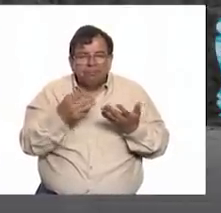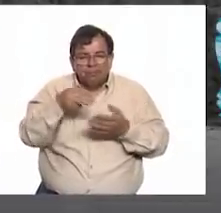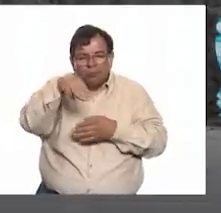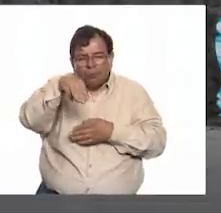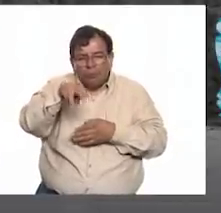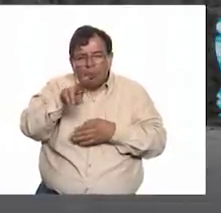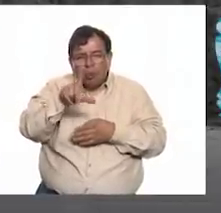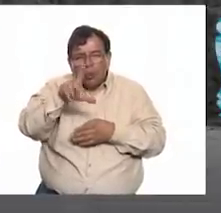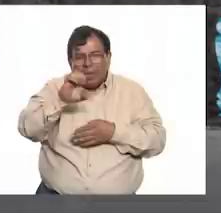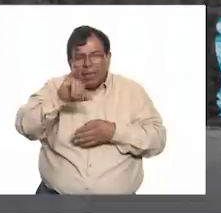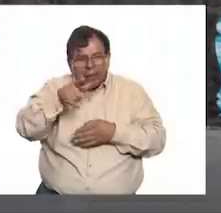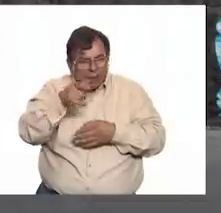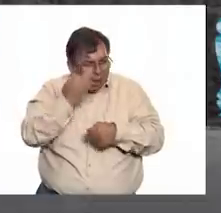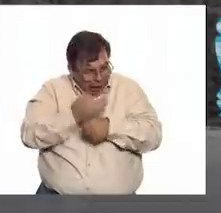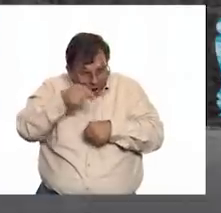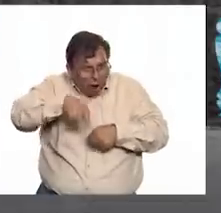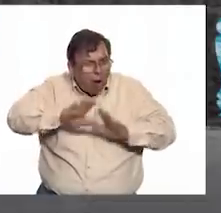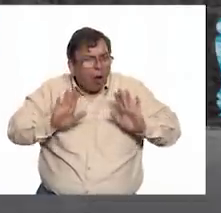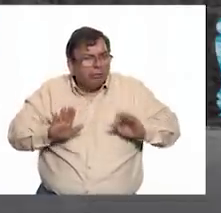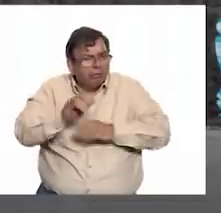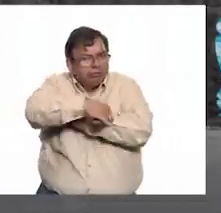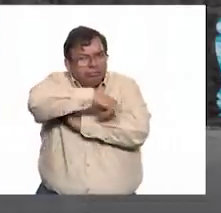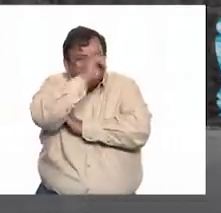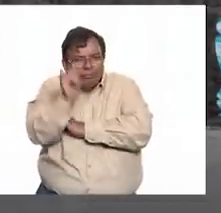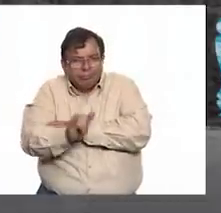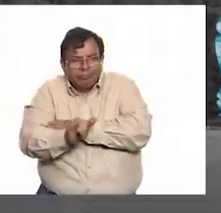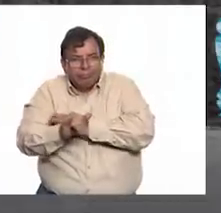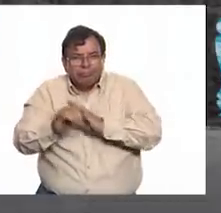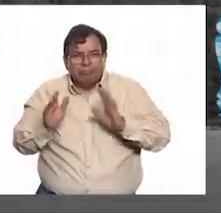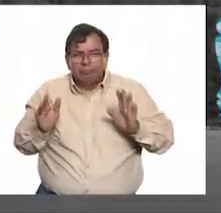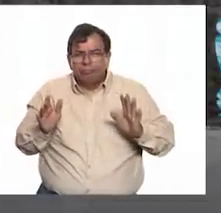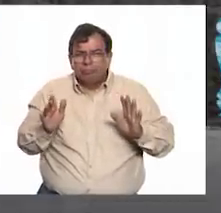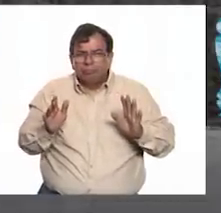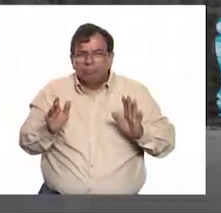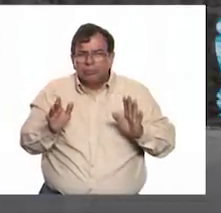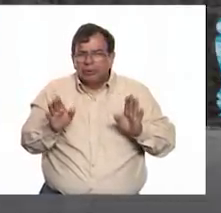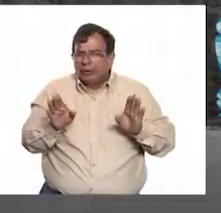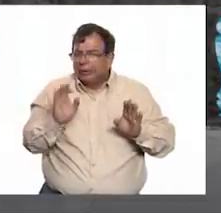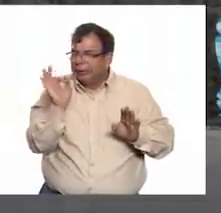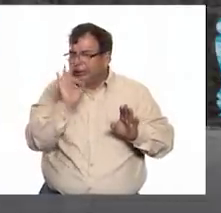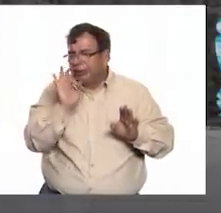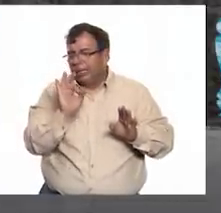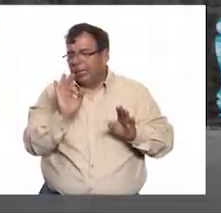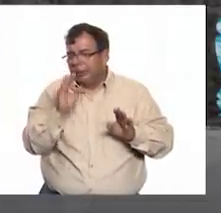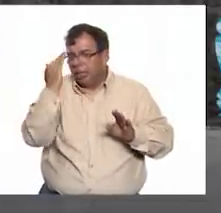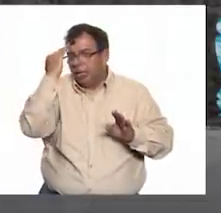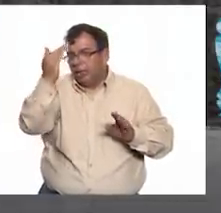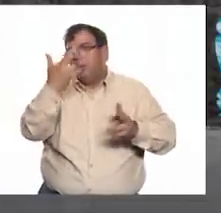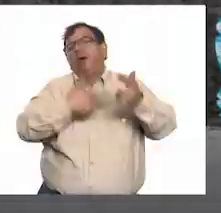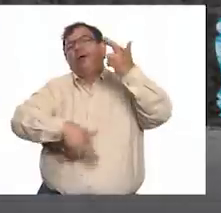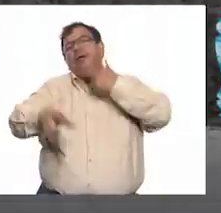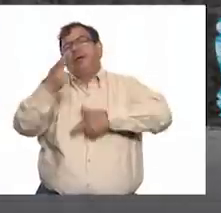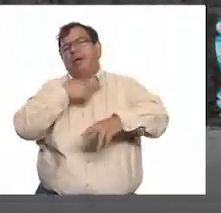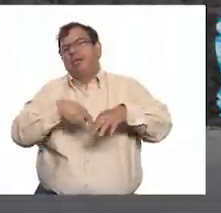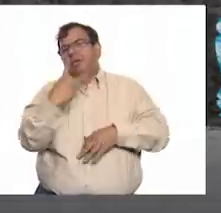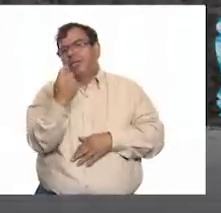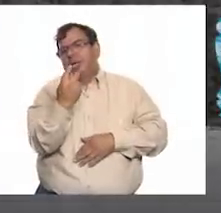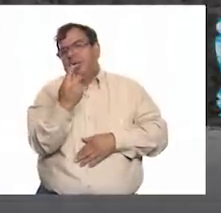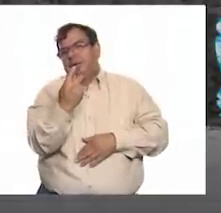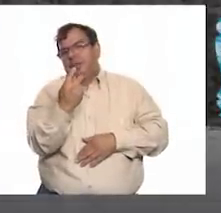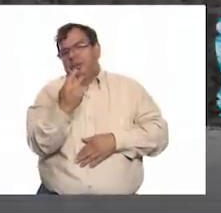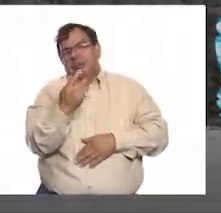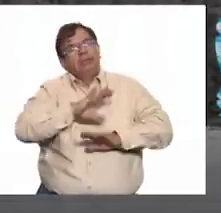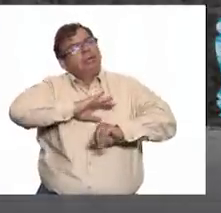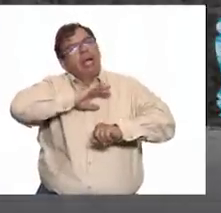Mulegé? Es a donde venimos ahorita de las ballenas. ¿Será tiempo de regresar entonces al foro? Perfecto, tenemos